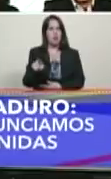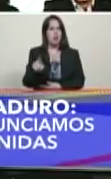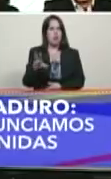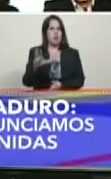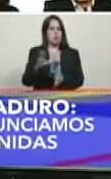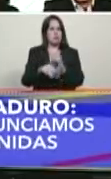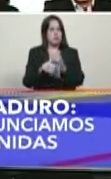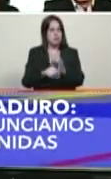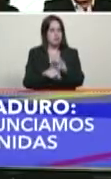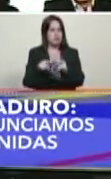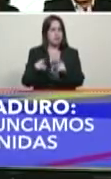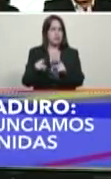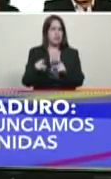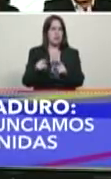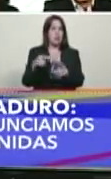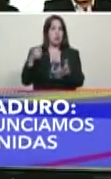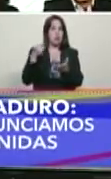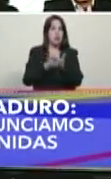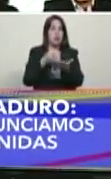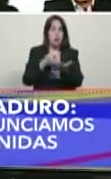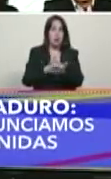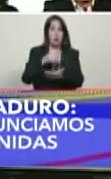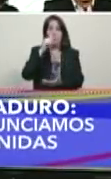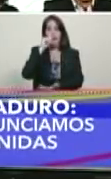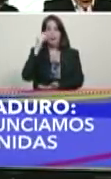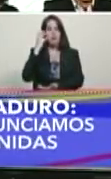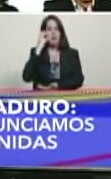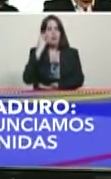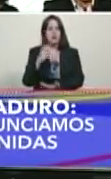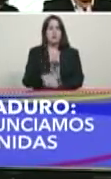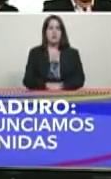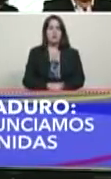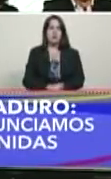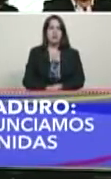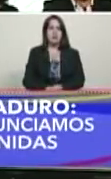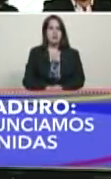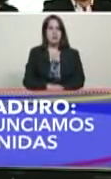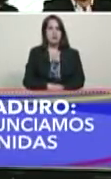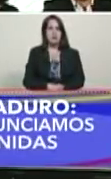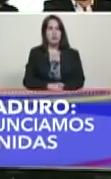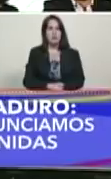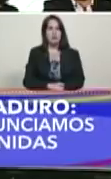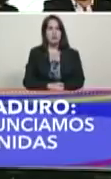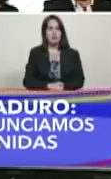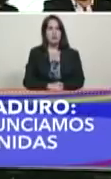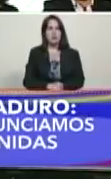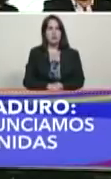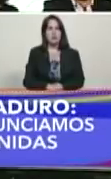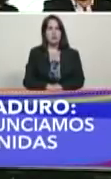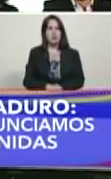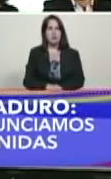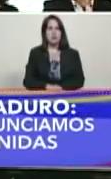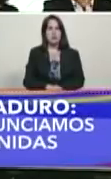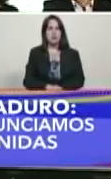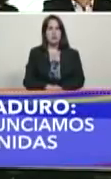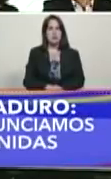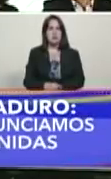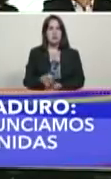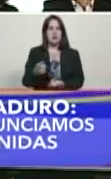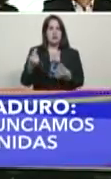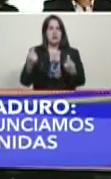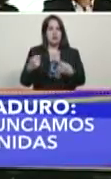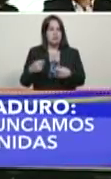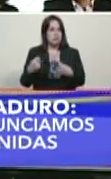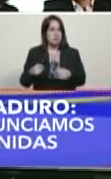que los delincuentes que usted pagó que trajo de colombia y venezuela sus criminales los que quemaron las gandolas podridas que